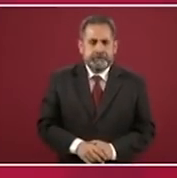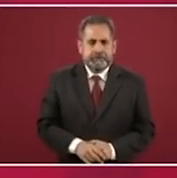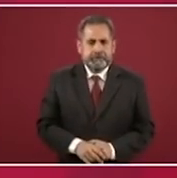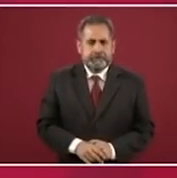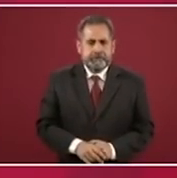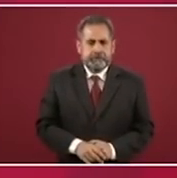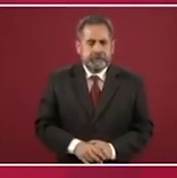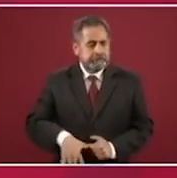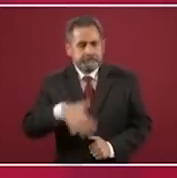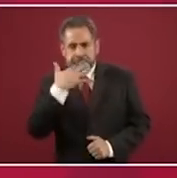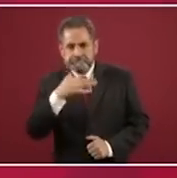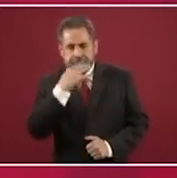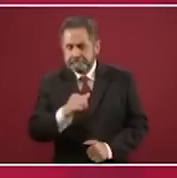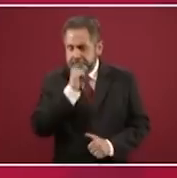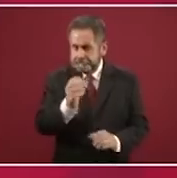No hay corrupción.